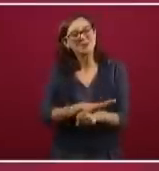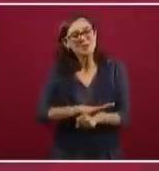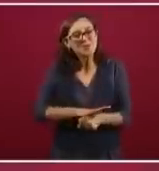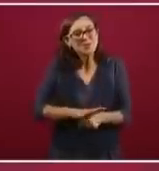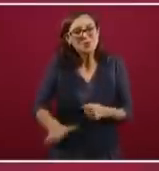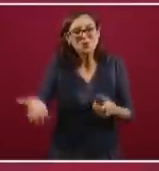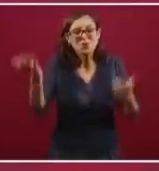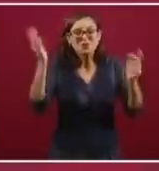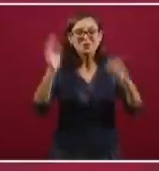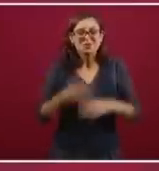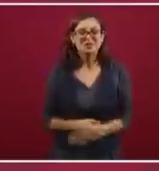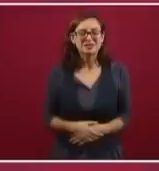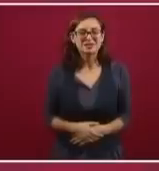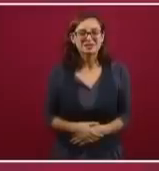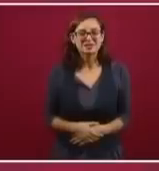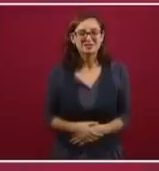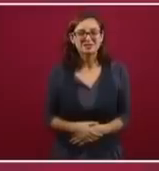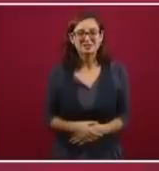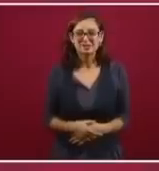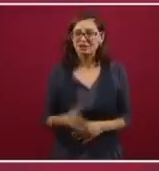a que sea delito grave